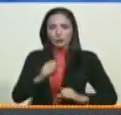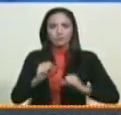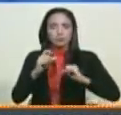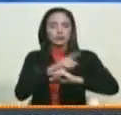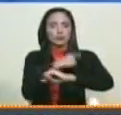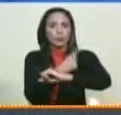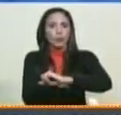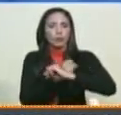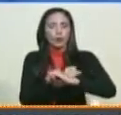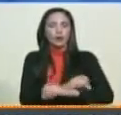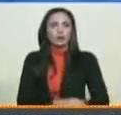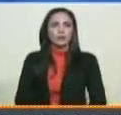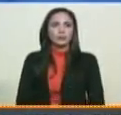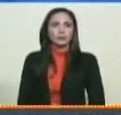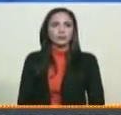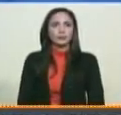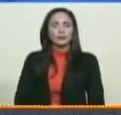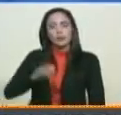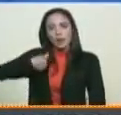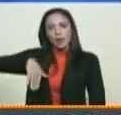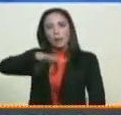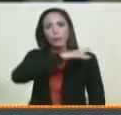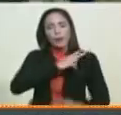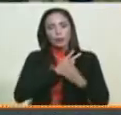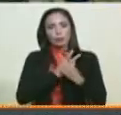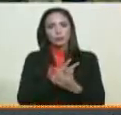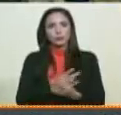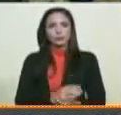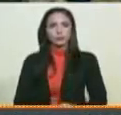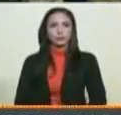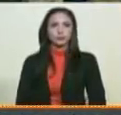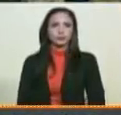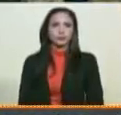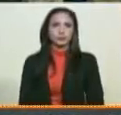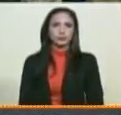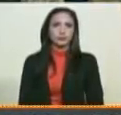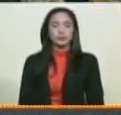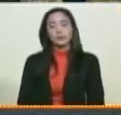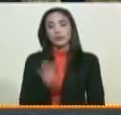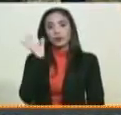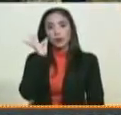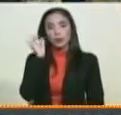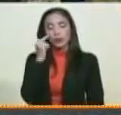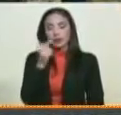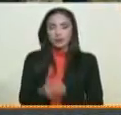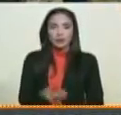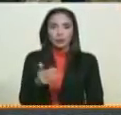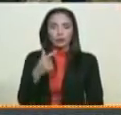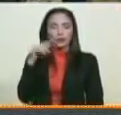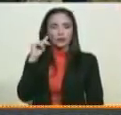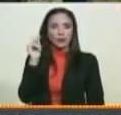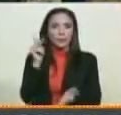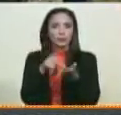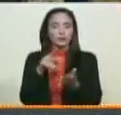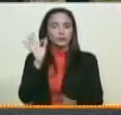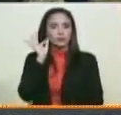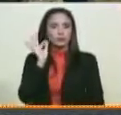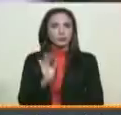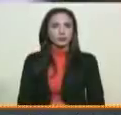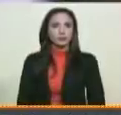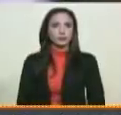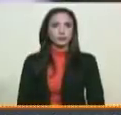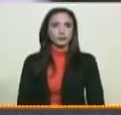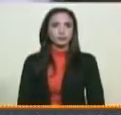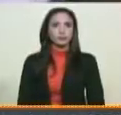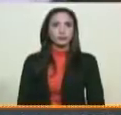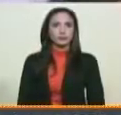con la dignidad del pueblo venezolano. Y ahí la mujer jugó un papel fundamental. Así